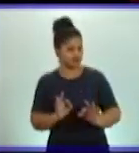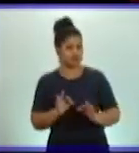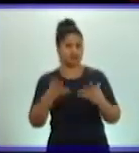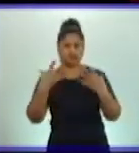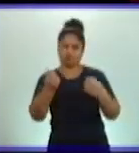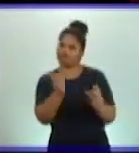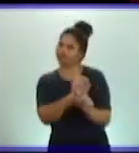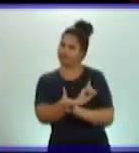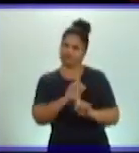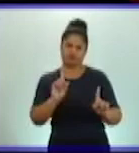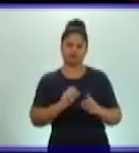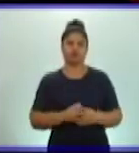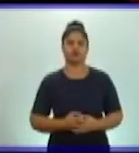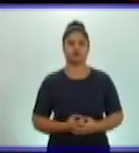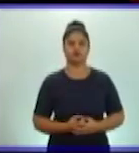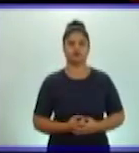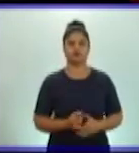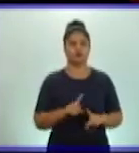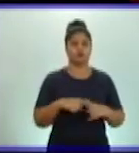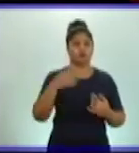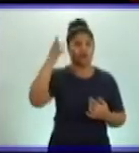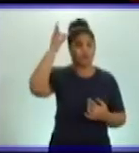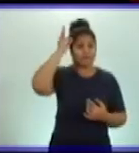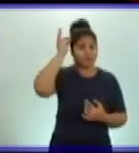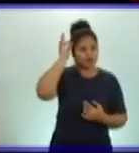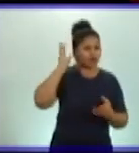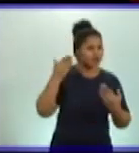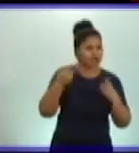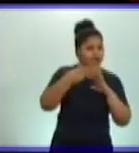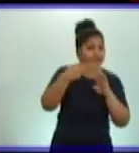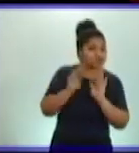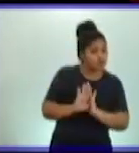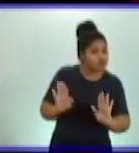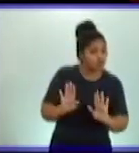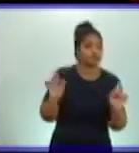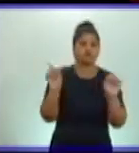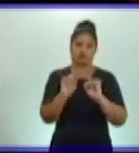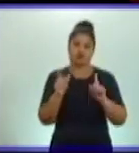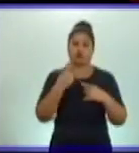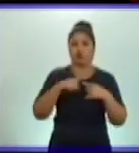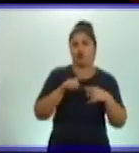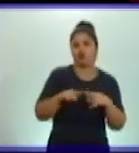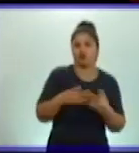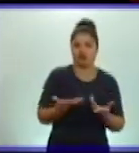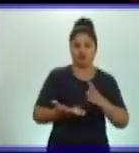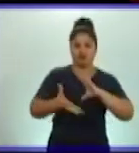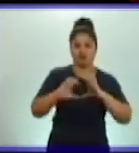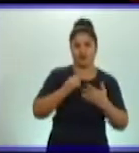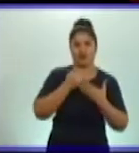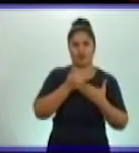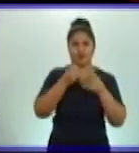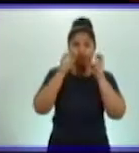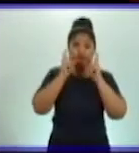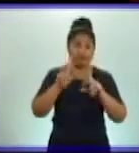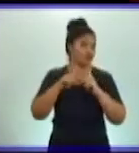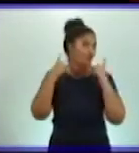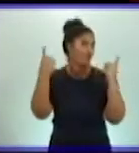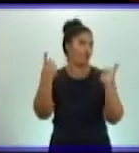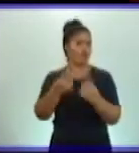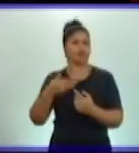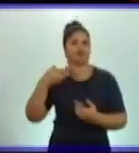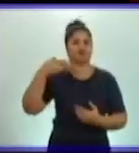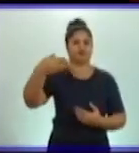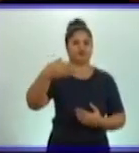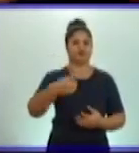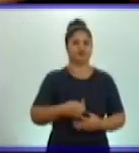digo que el español no solo es una asignatura, el español es una herramienta de vida. Y hoy vamos a hablar de comprensión. No les voy a